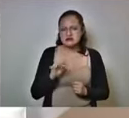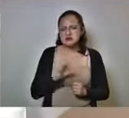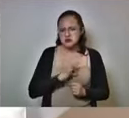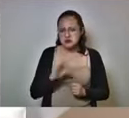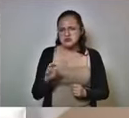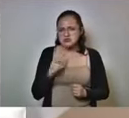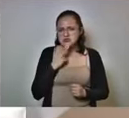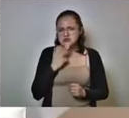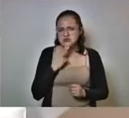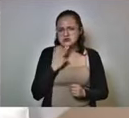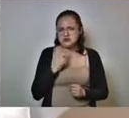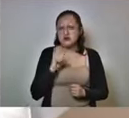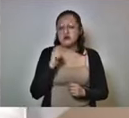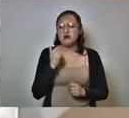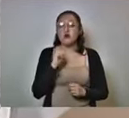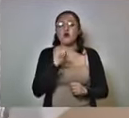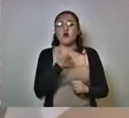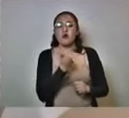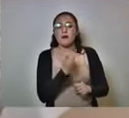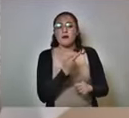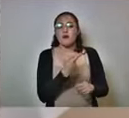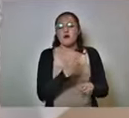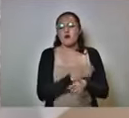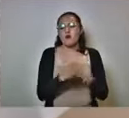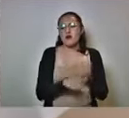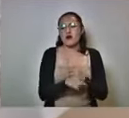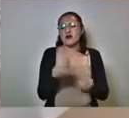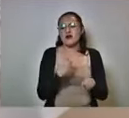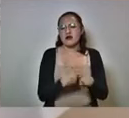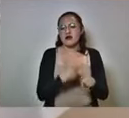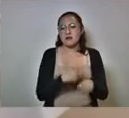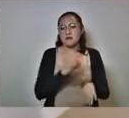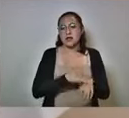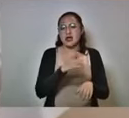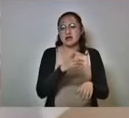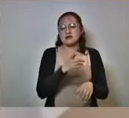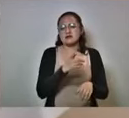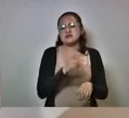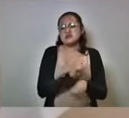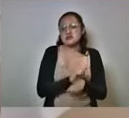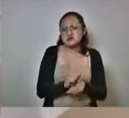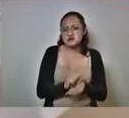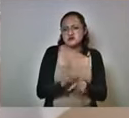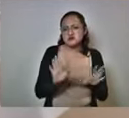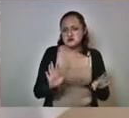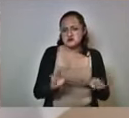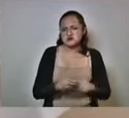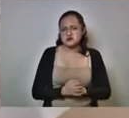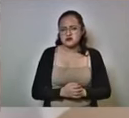podrían servir en un tratamiento que no tenga complicaciones, ¿sí?